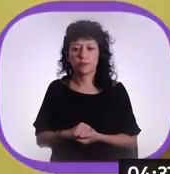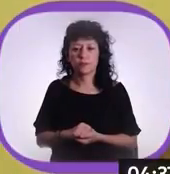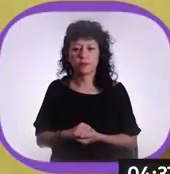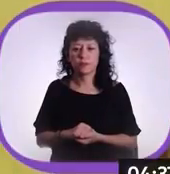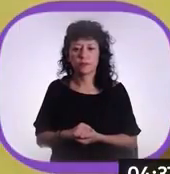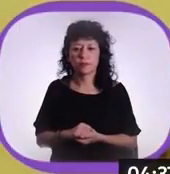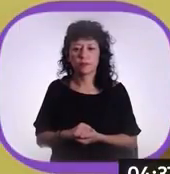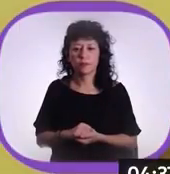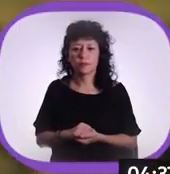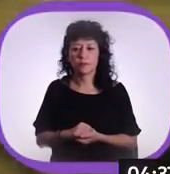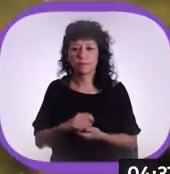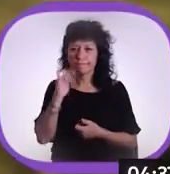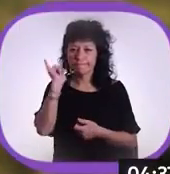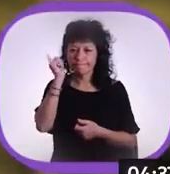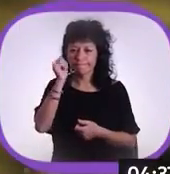¡Le di! ¡Sí!